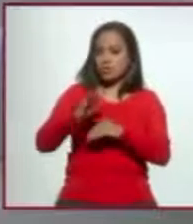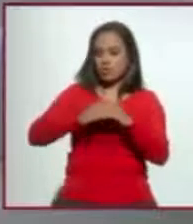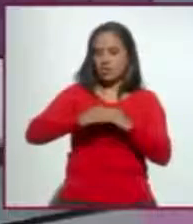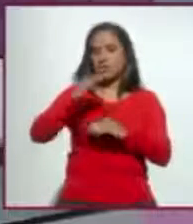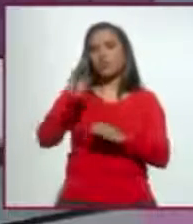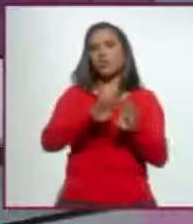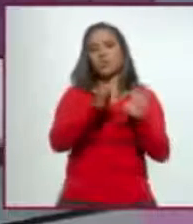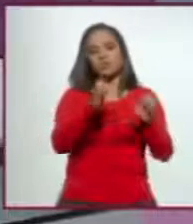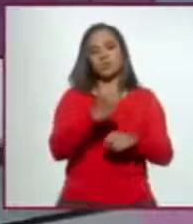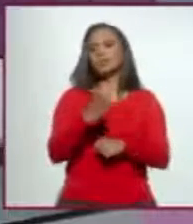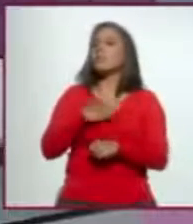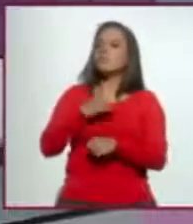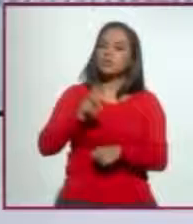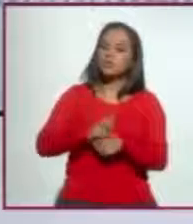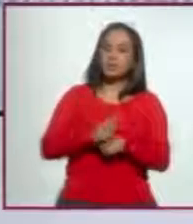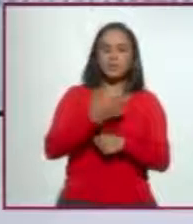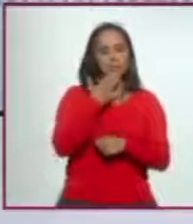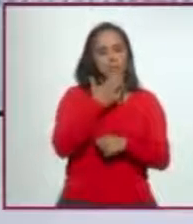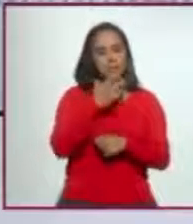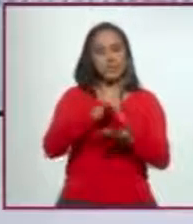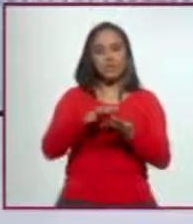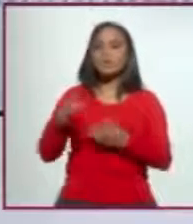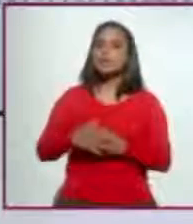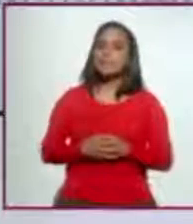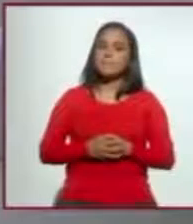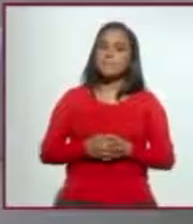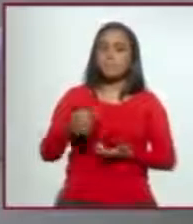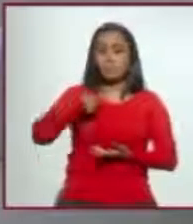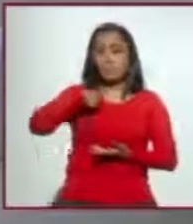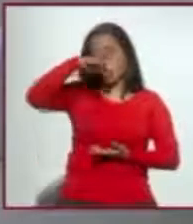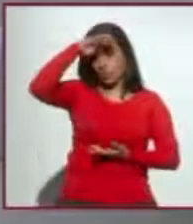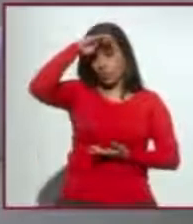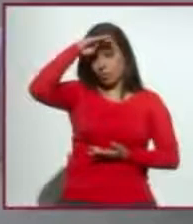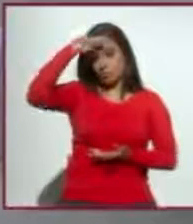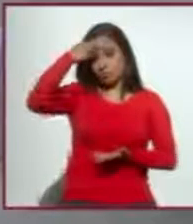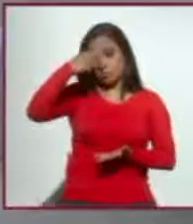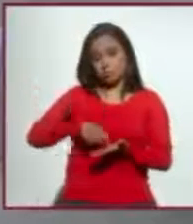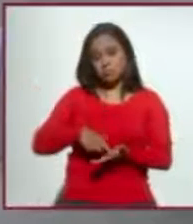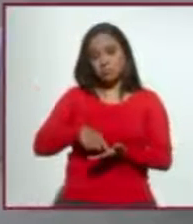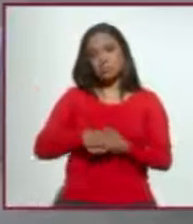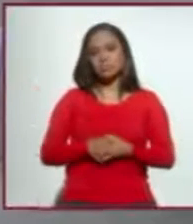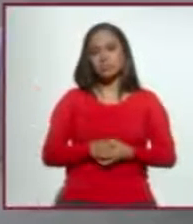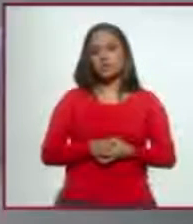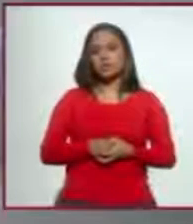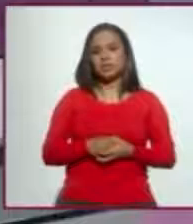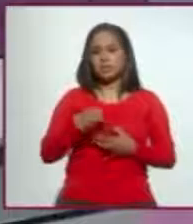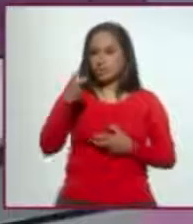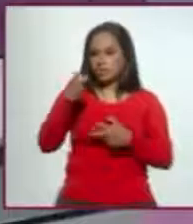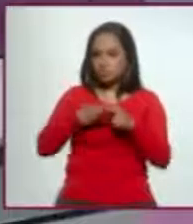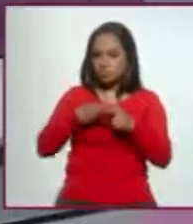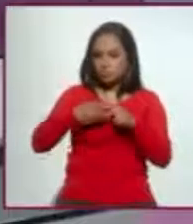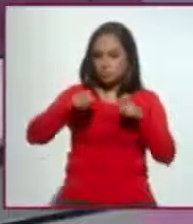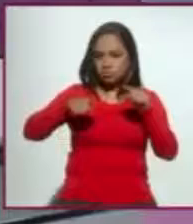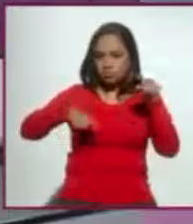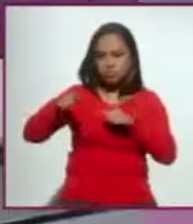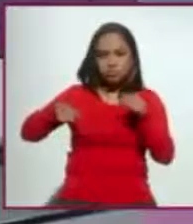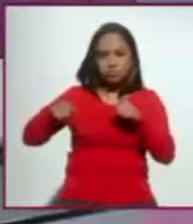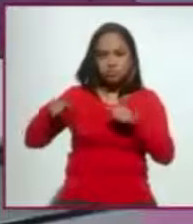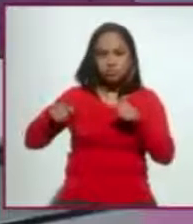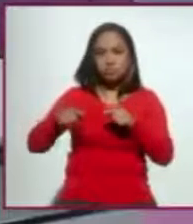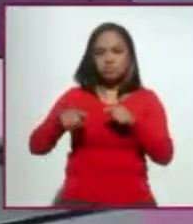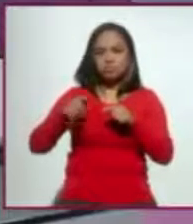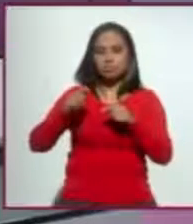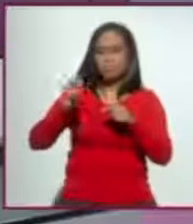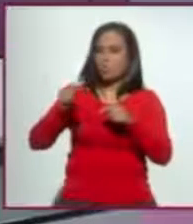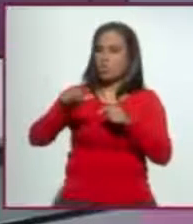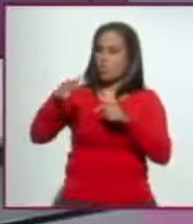Muy días. bien, buen día. ¿Cómo estás, Bien, Lupita? gracias. Pues mira, yo creo que es una medida que ha generado que se